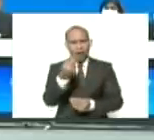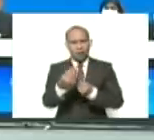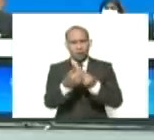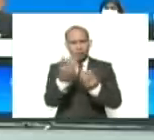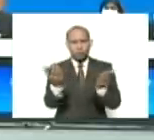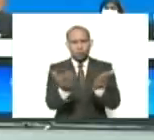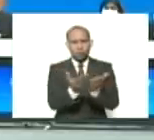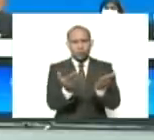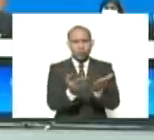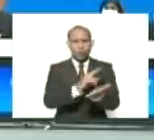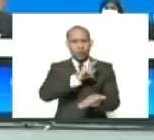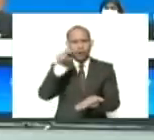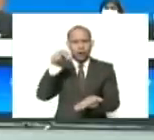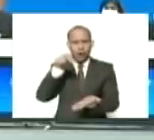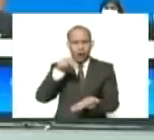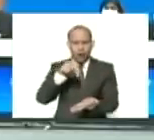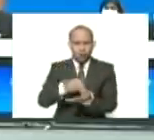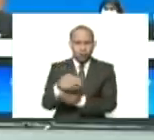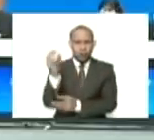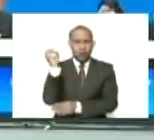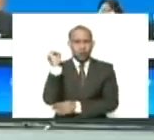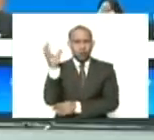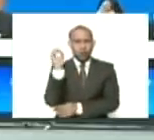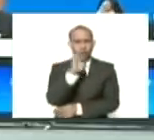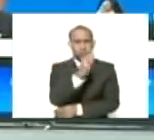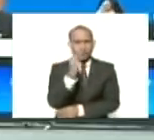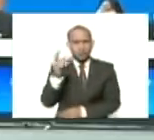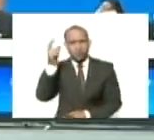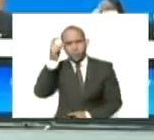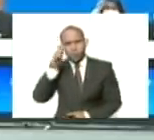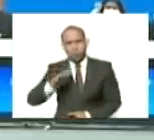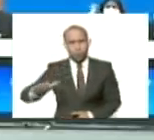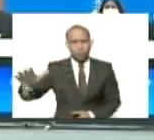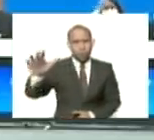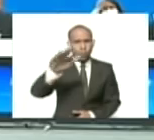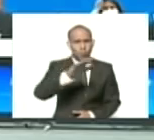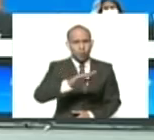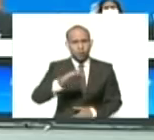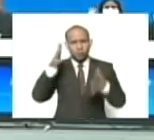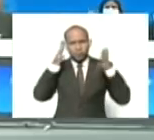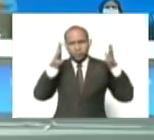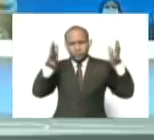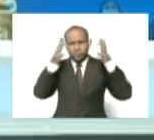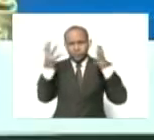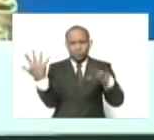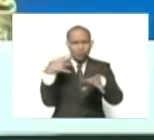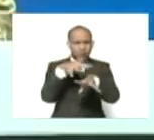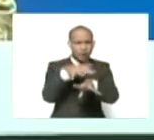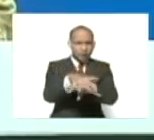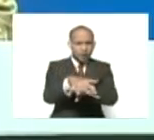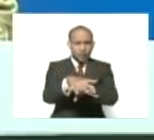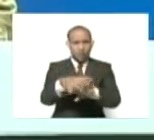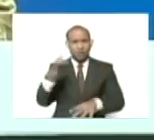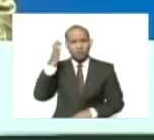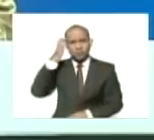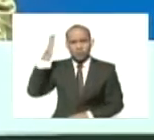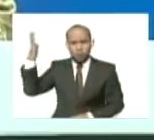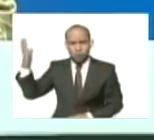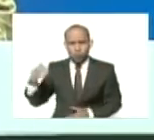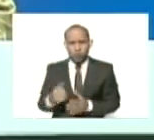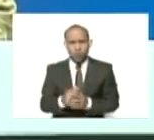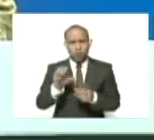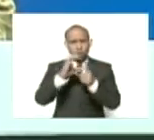escuela nacional del Congreso Bicentenario de los Pueblos para la formación integral, ideológica,